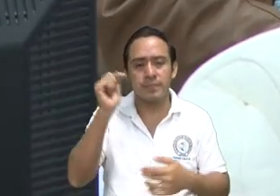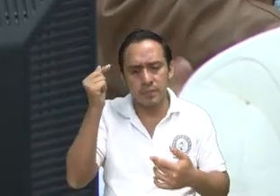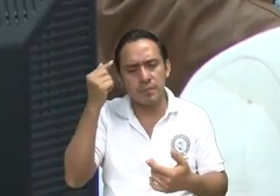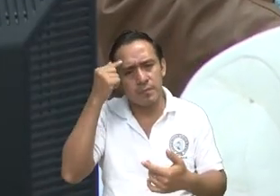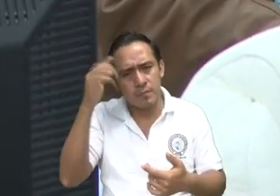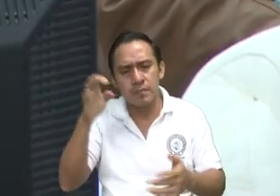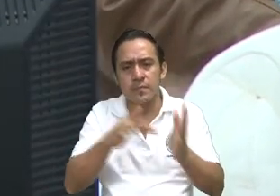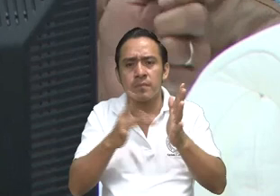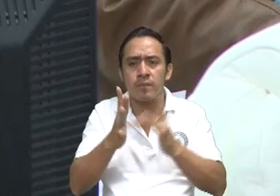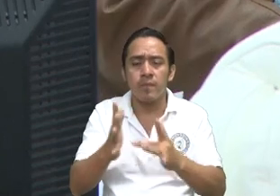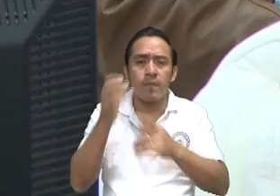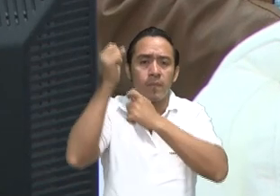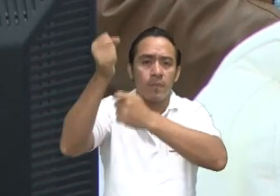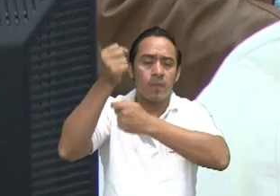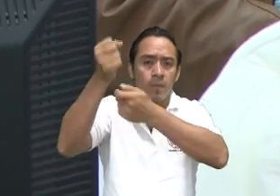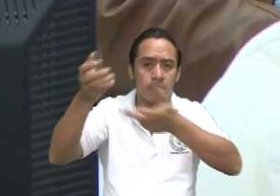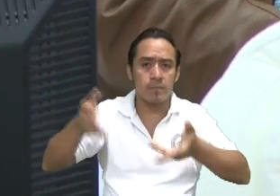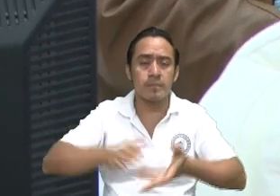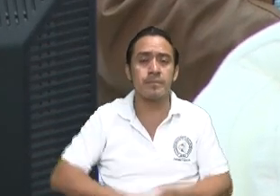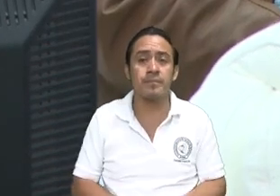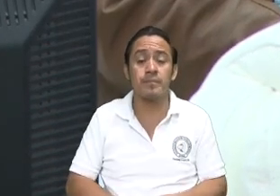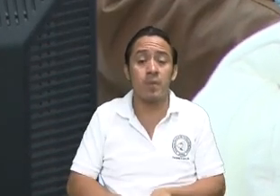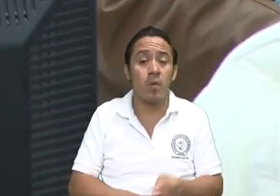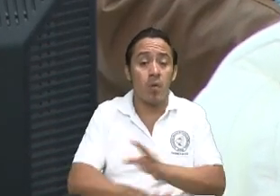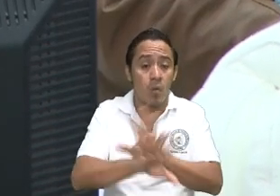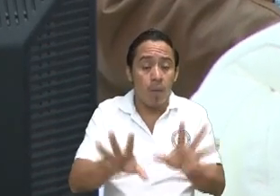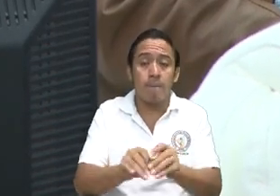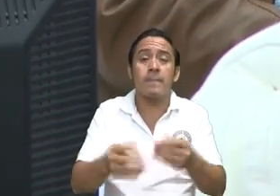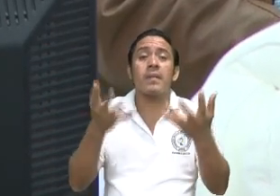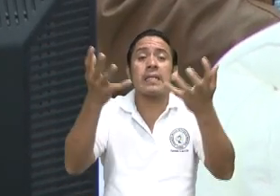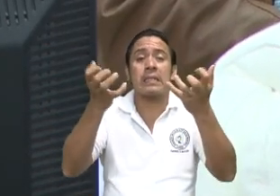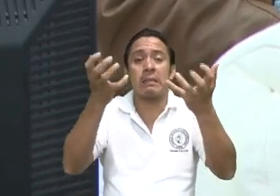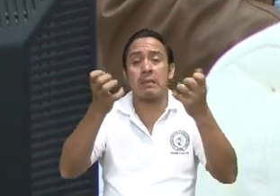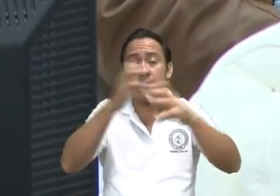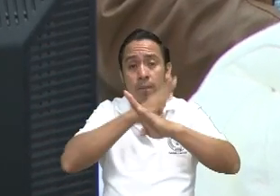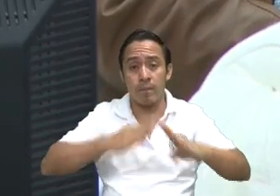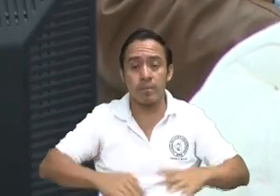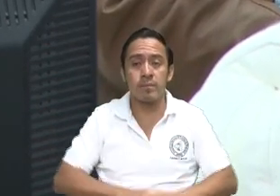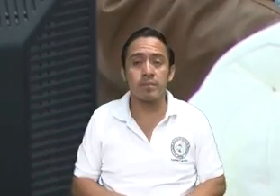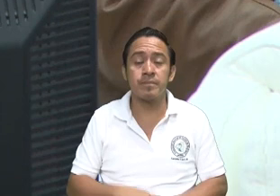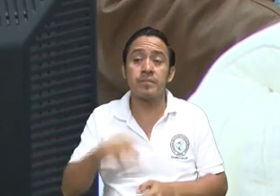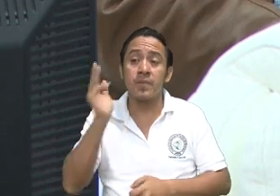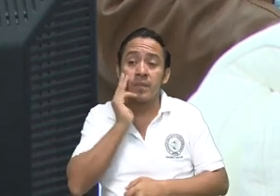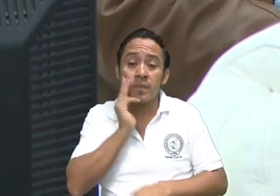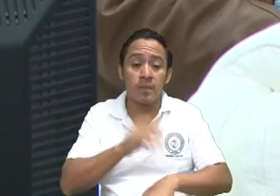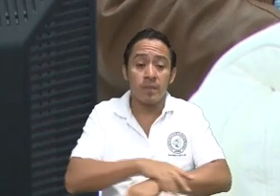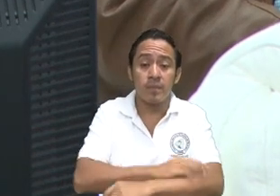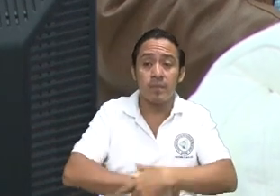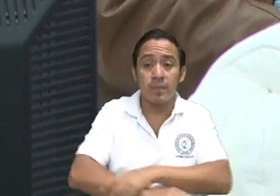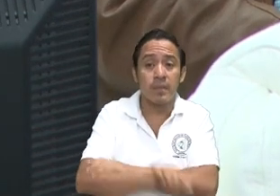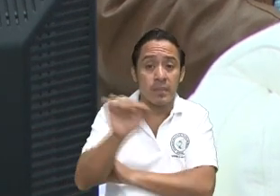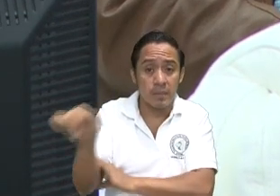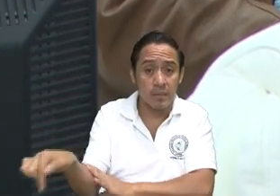creyente, cristiano y revolucionario, todos pidiendo la paz. Las madres de los héroes y mártires,